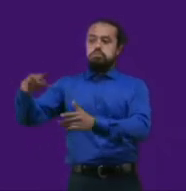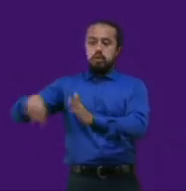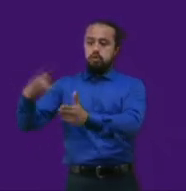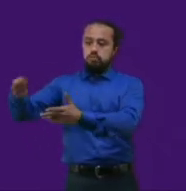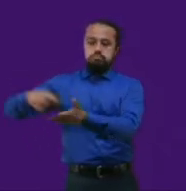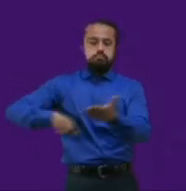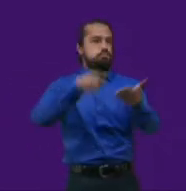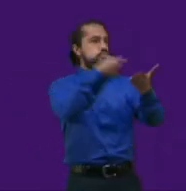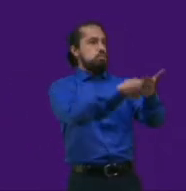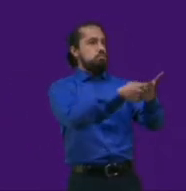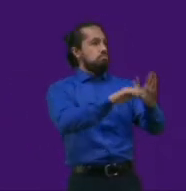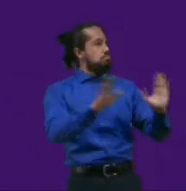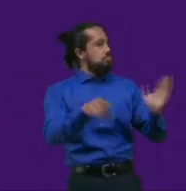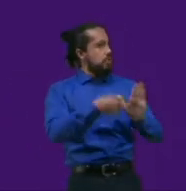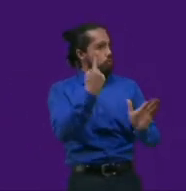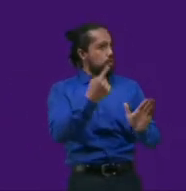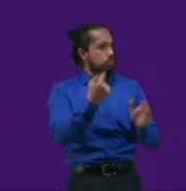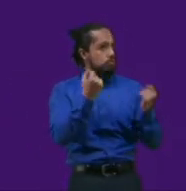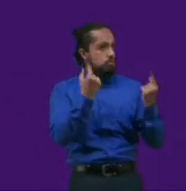sí. Claro.